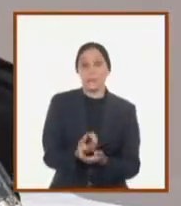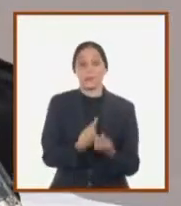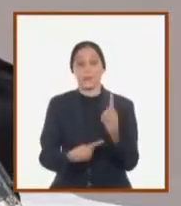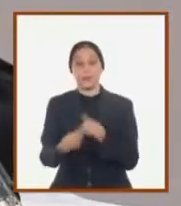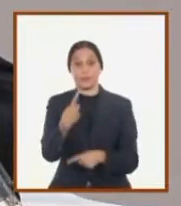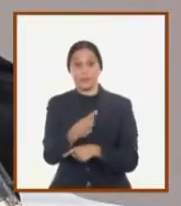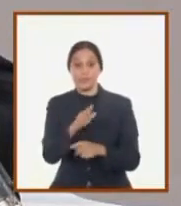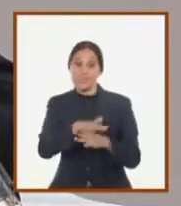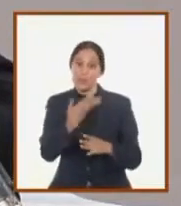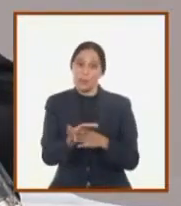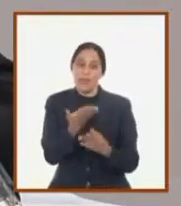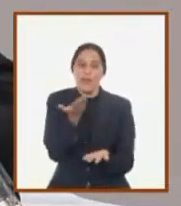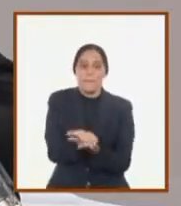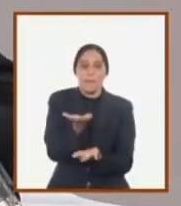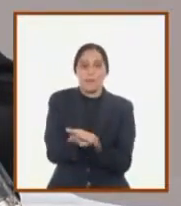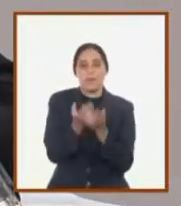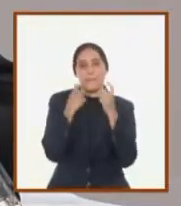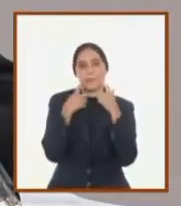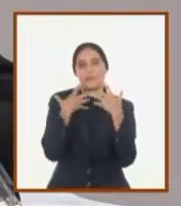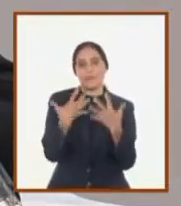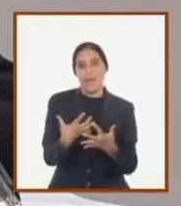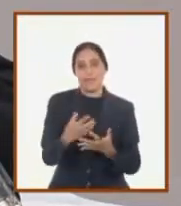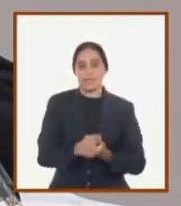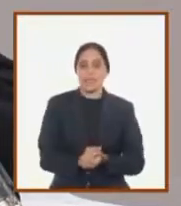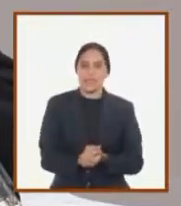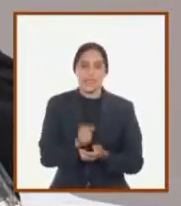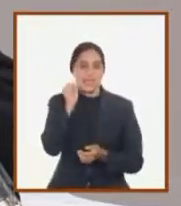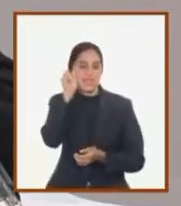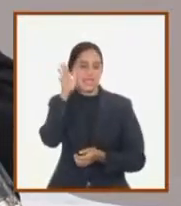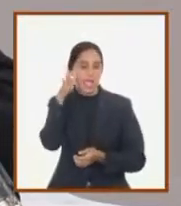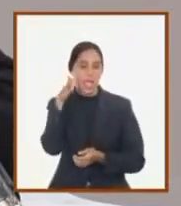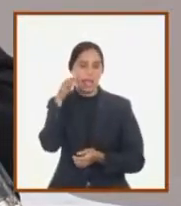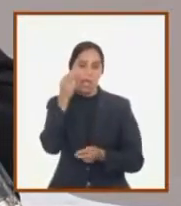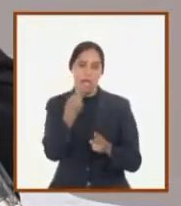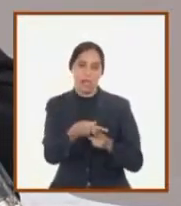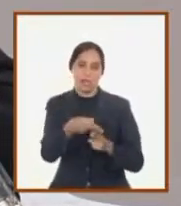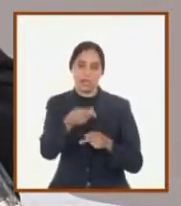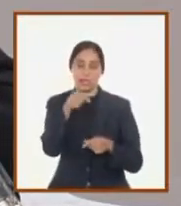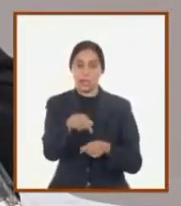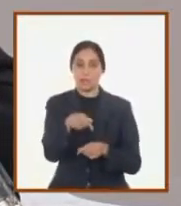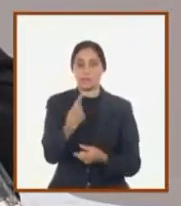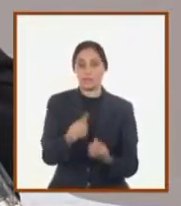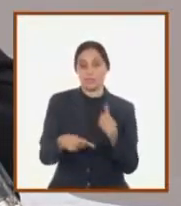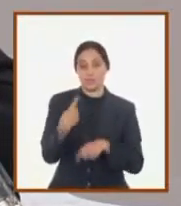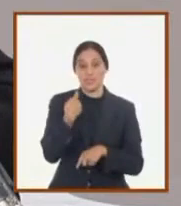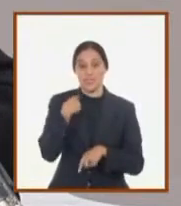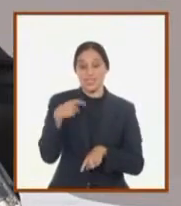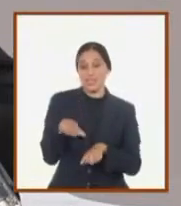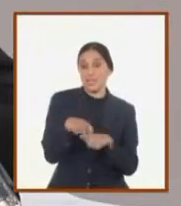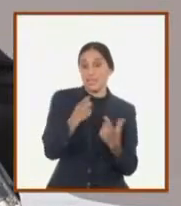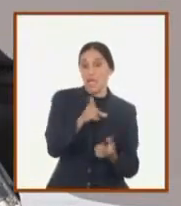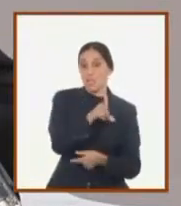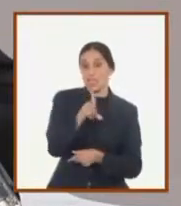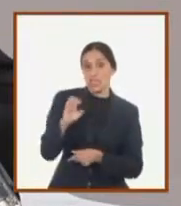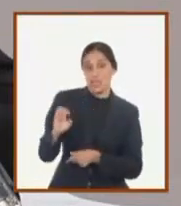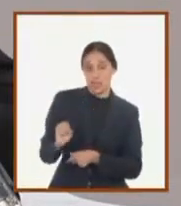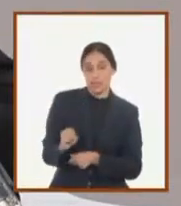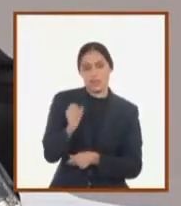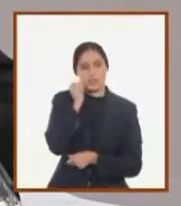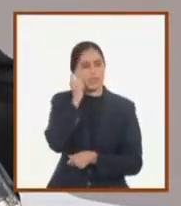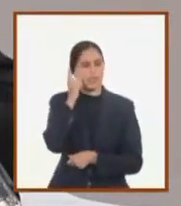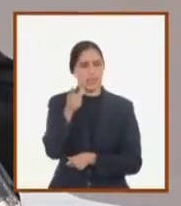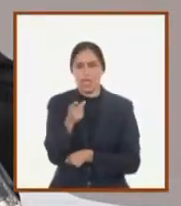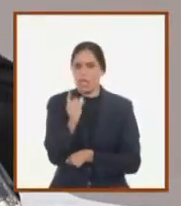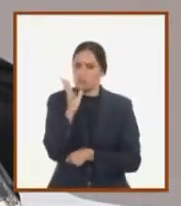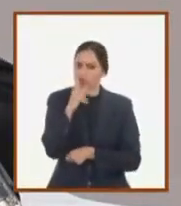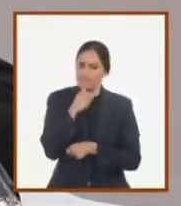entonces se propuso poner ediciones Celia coincidiendo con el centenario de Celia una idea magnífica